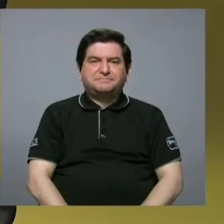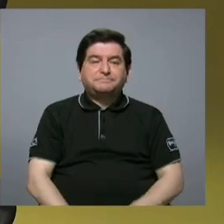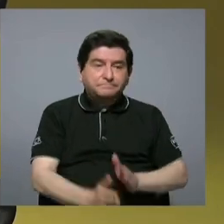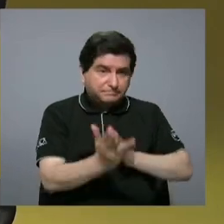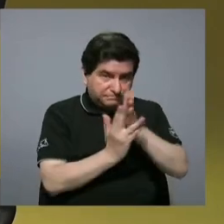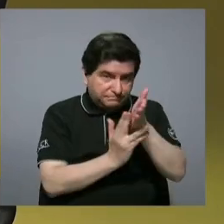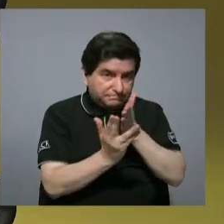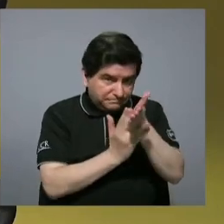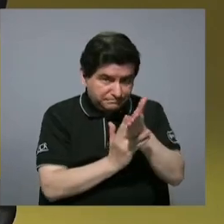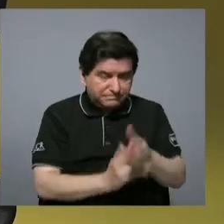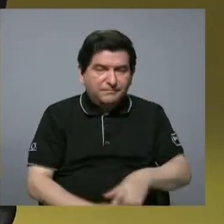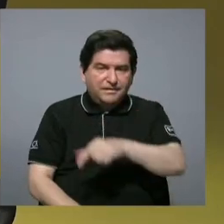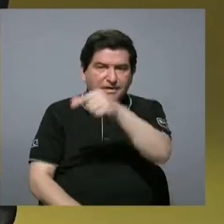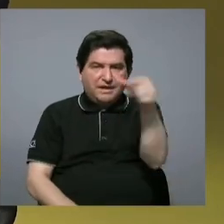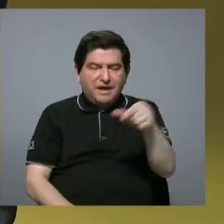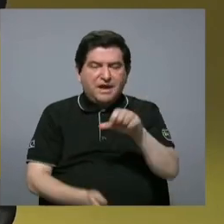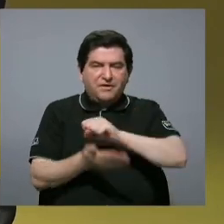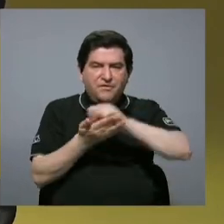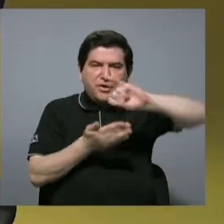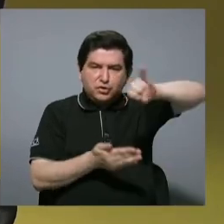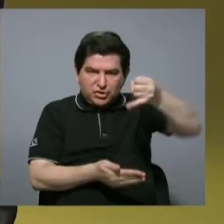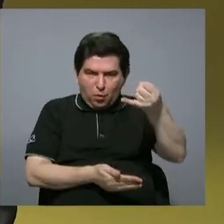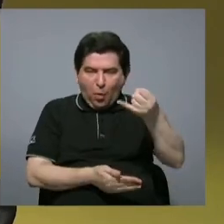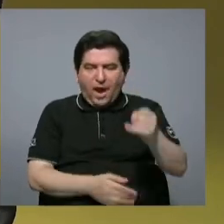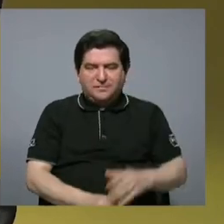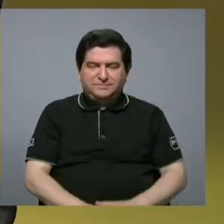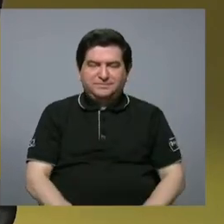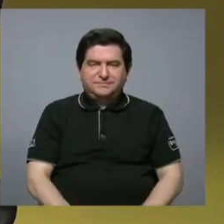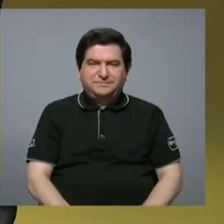acceso al río San Juan y